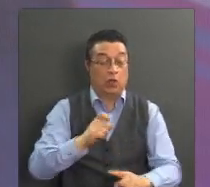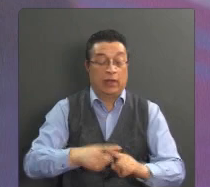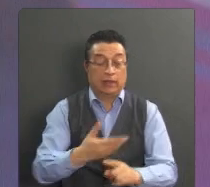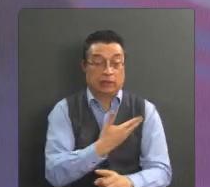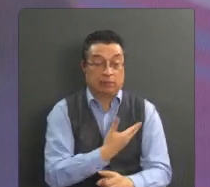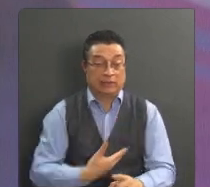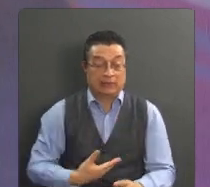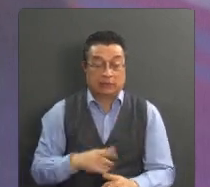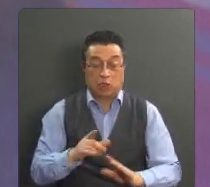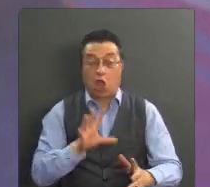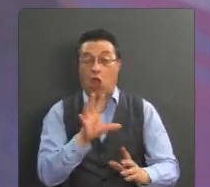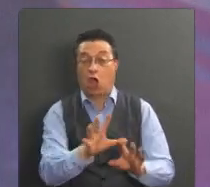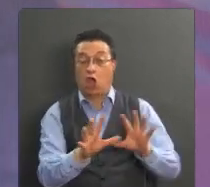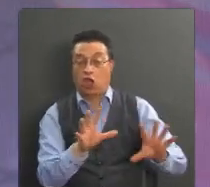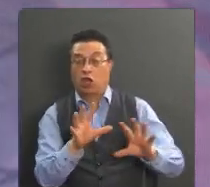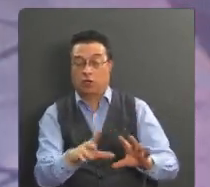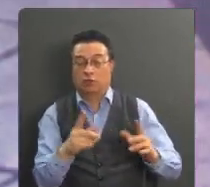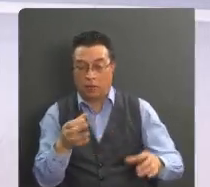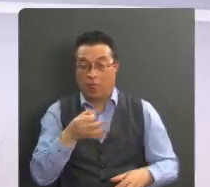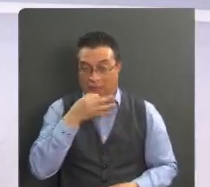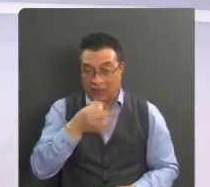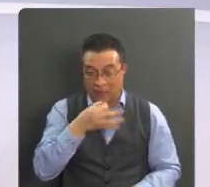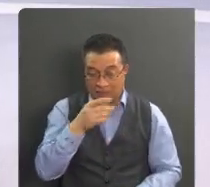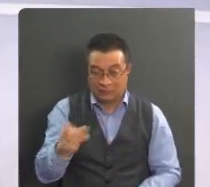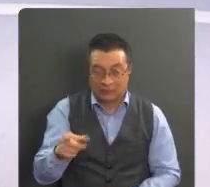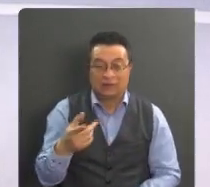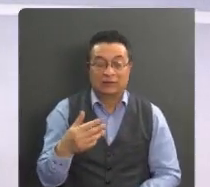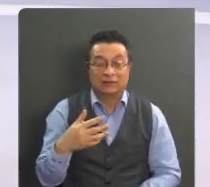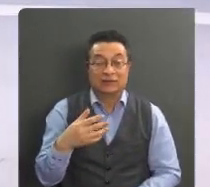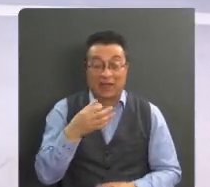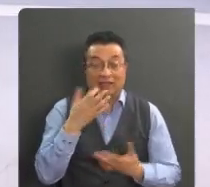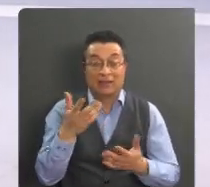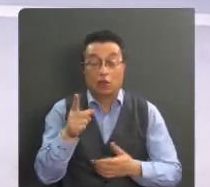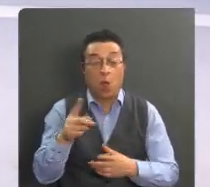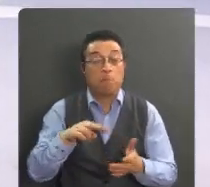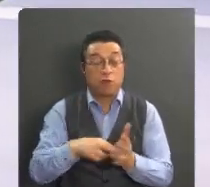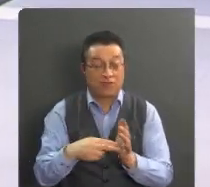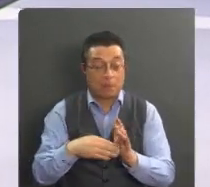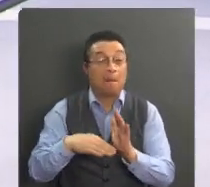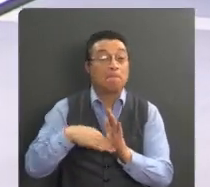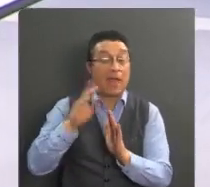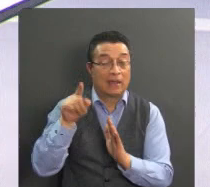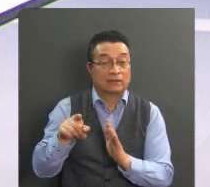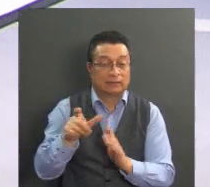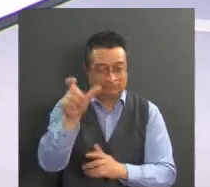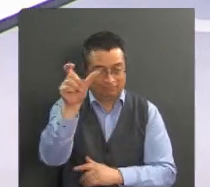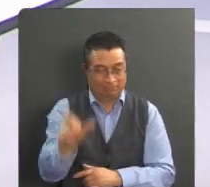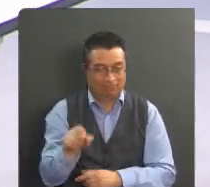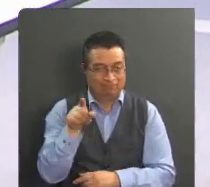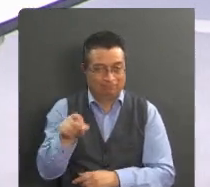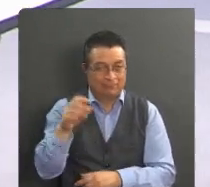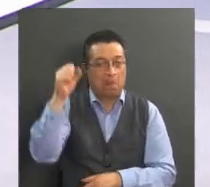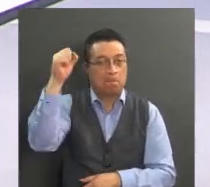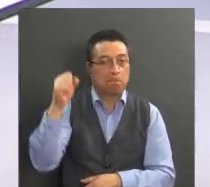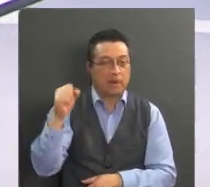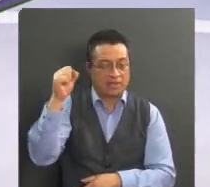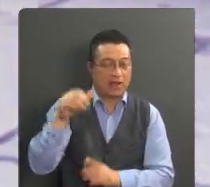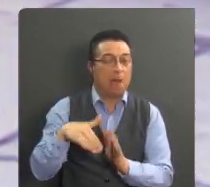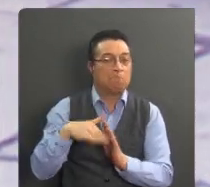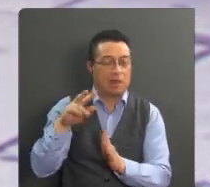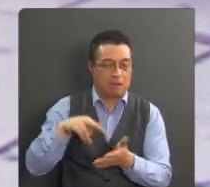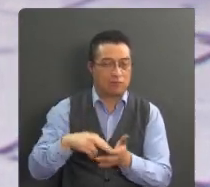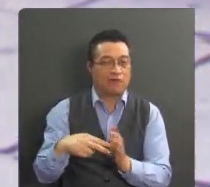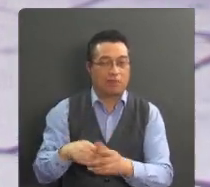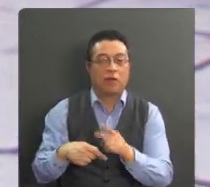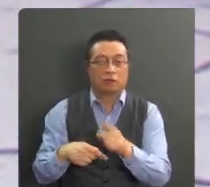Ahí algunas de las declaraciones de la nota de Diego Quesada revelaban que uno de los problemas principales era la presencia de Sebastián Piñera, que tuvo